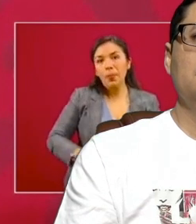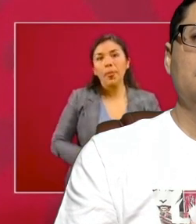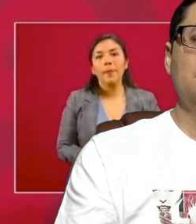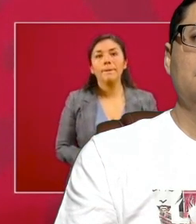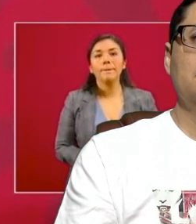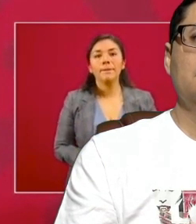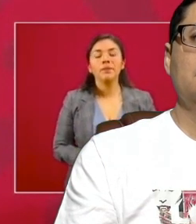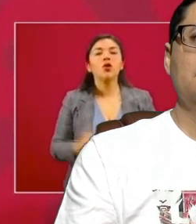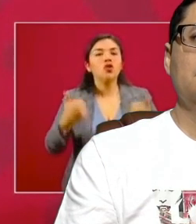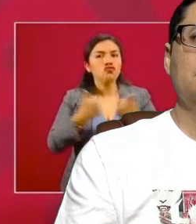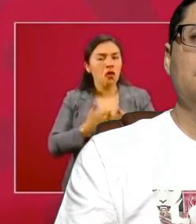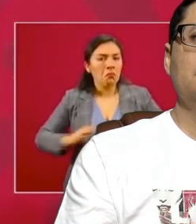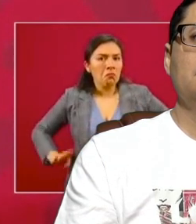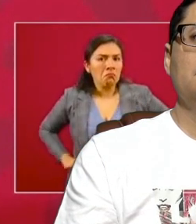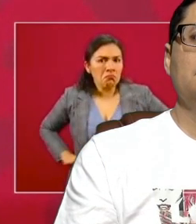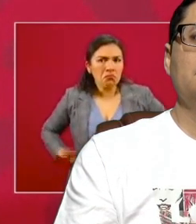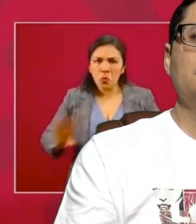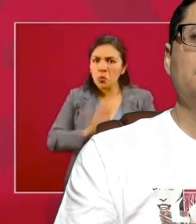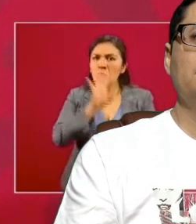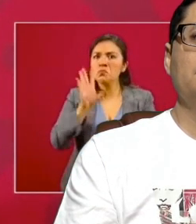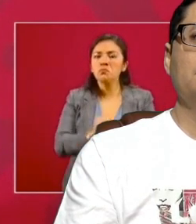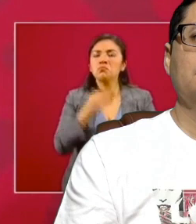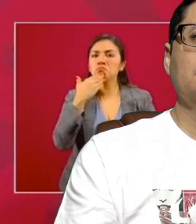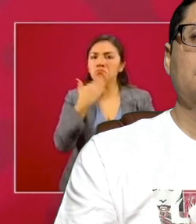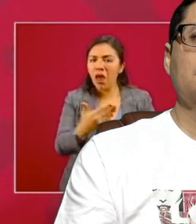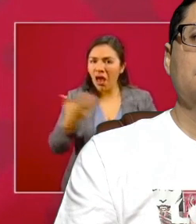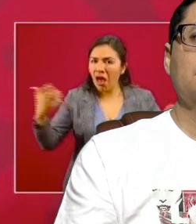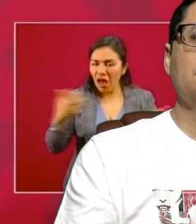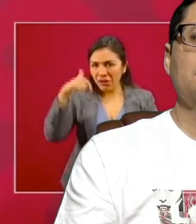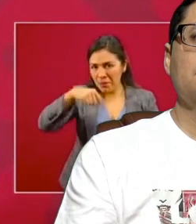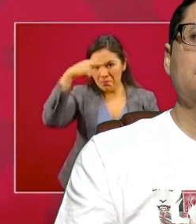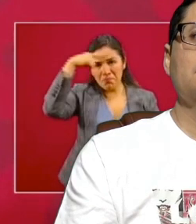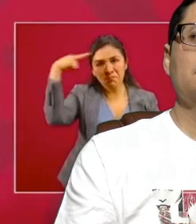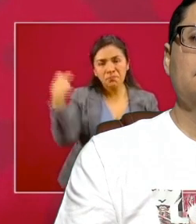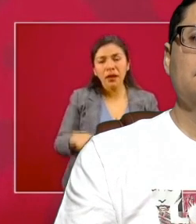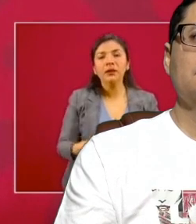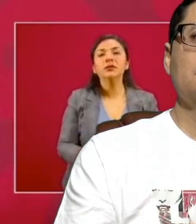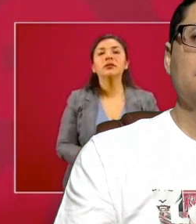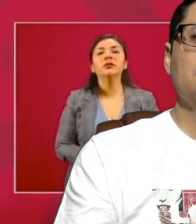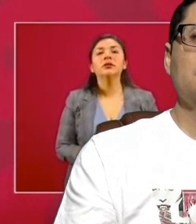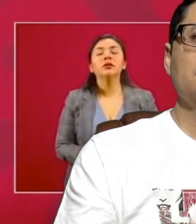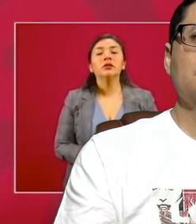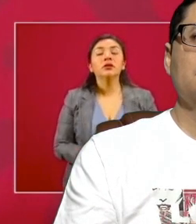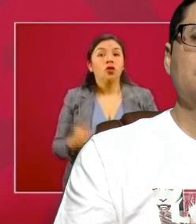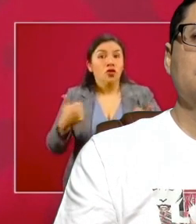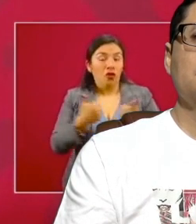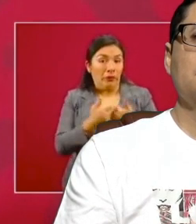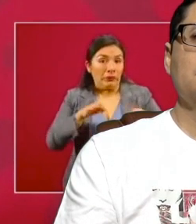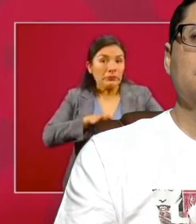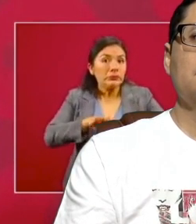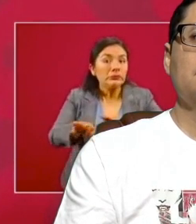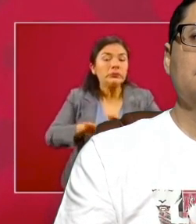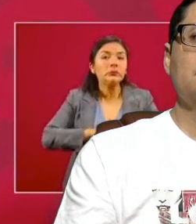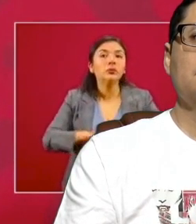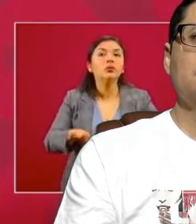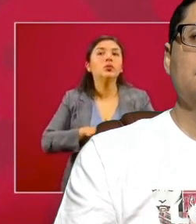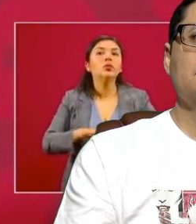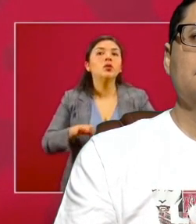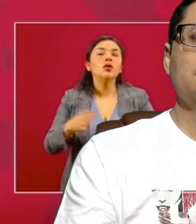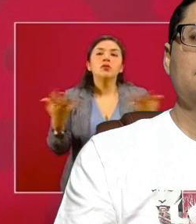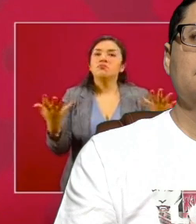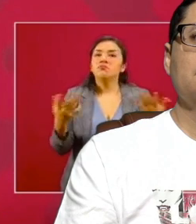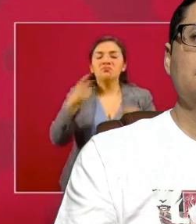de estas características hecho en México, un trabajo de